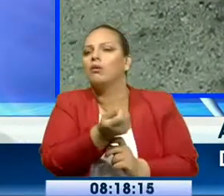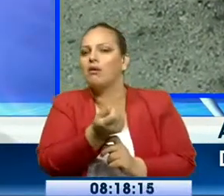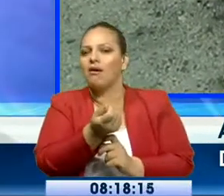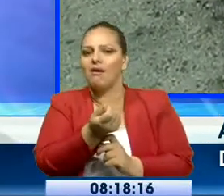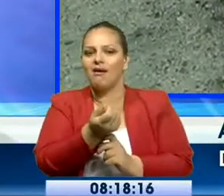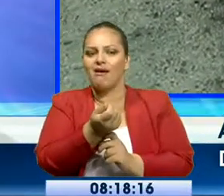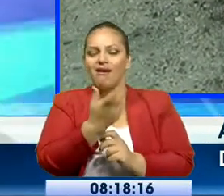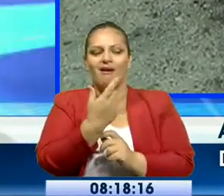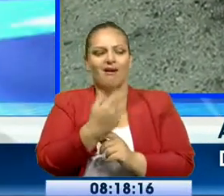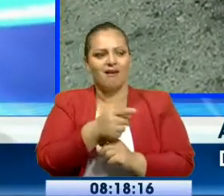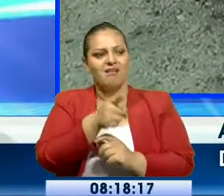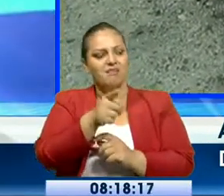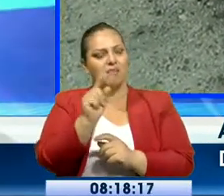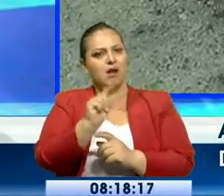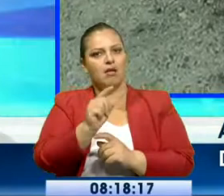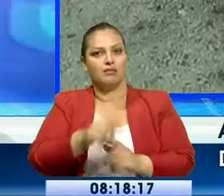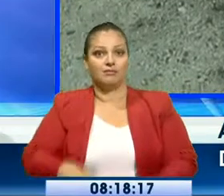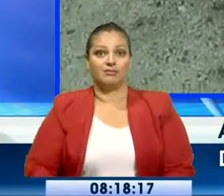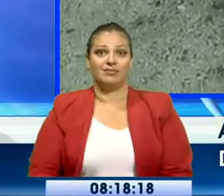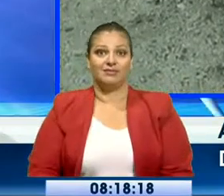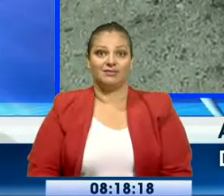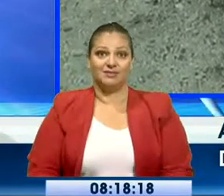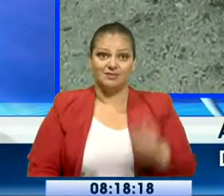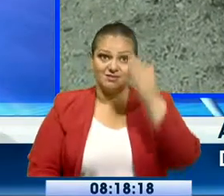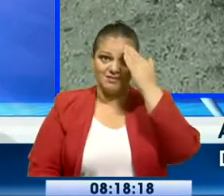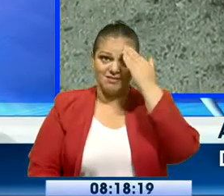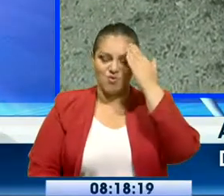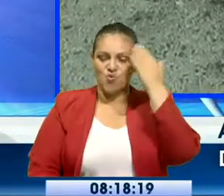compra de uniformes y de útiles no